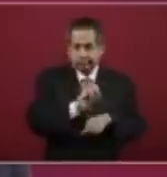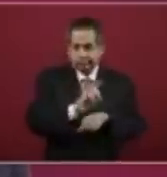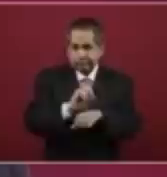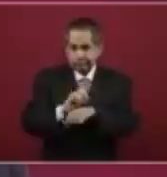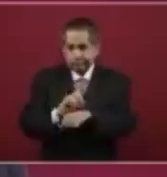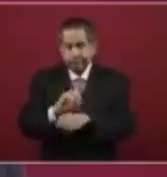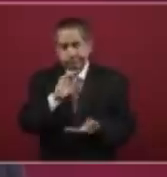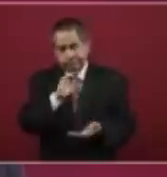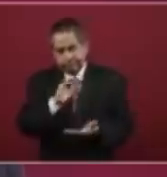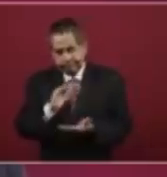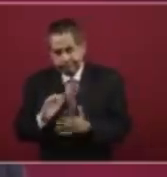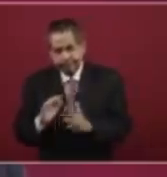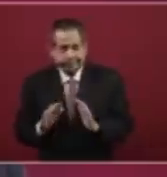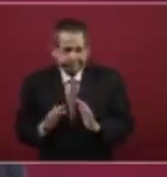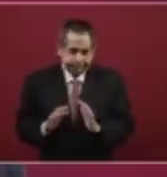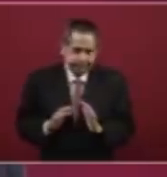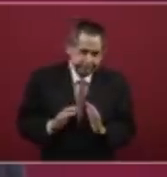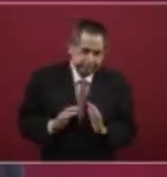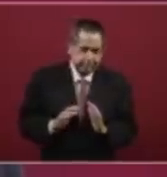Entonces,